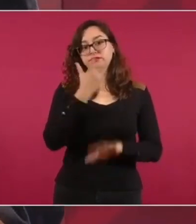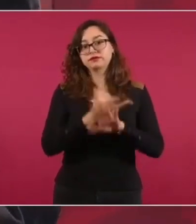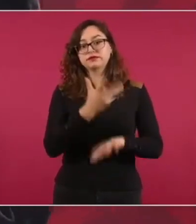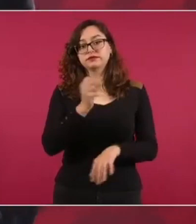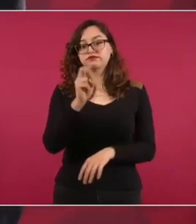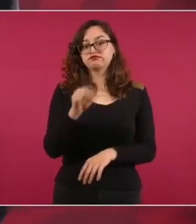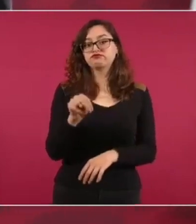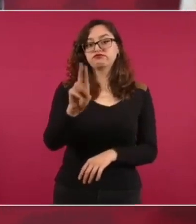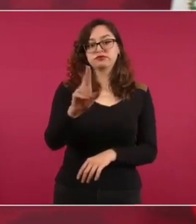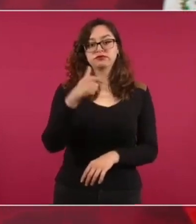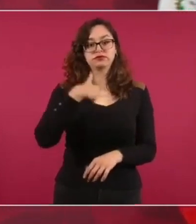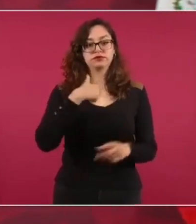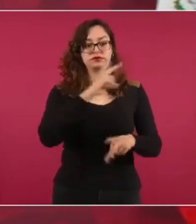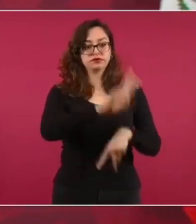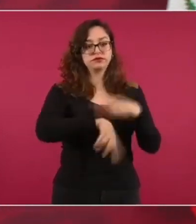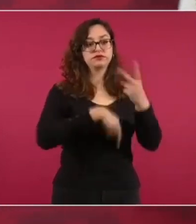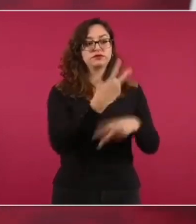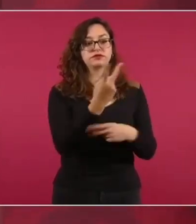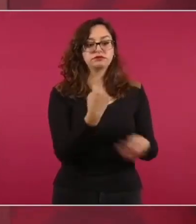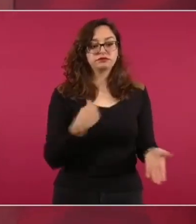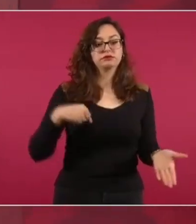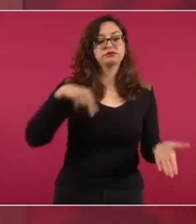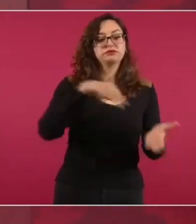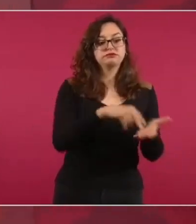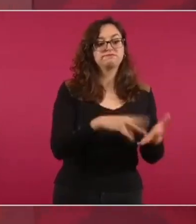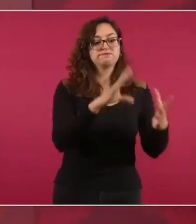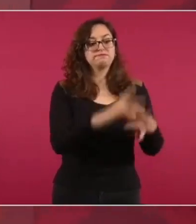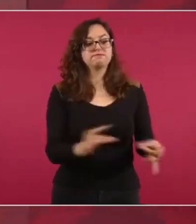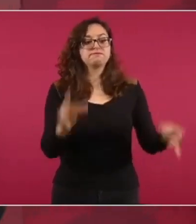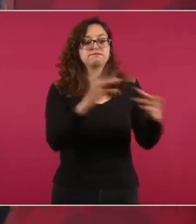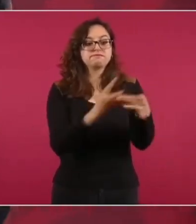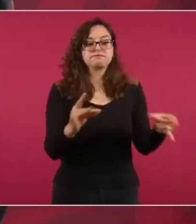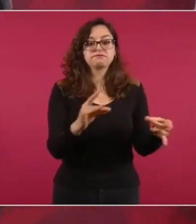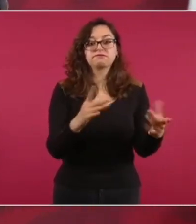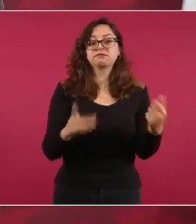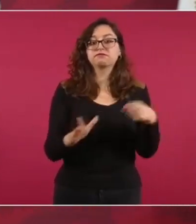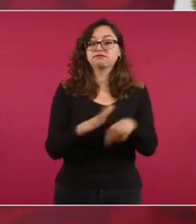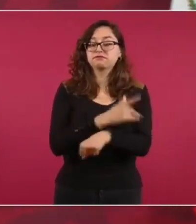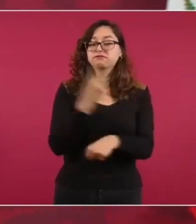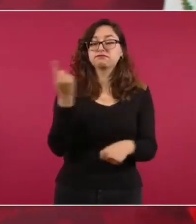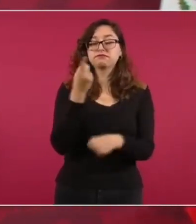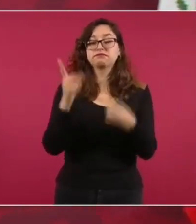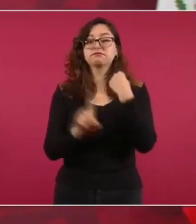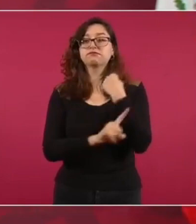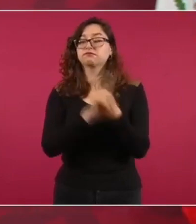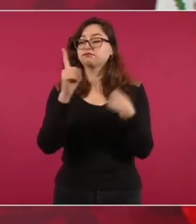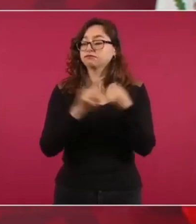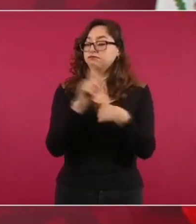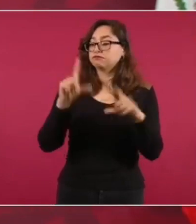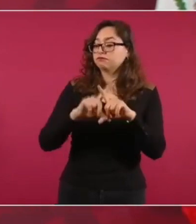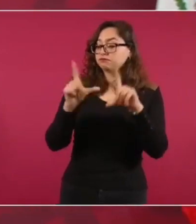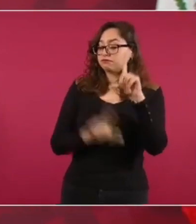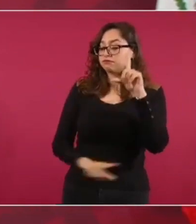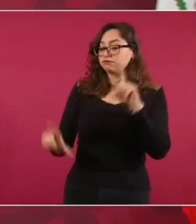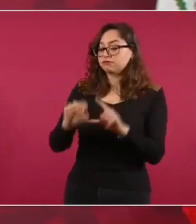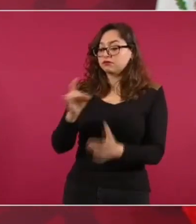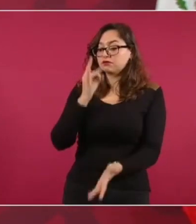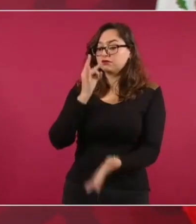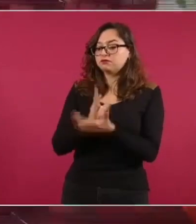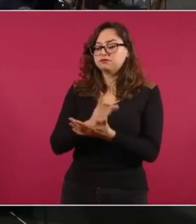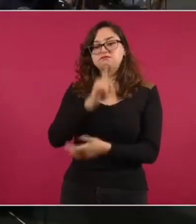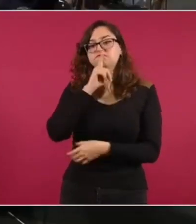porque no solo es el caso de México, proliferó a nivel mundial. En el caso de Estados